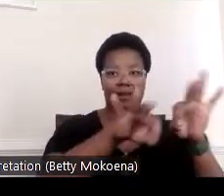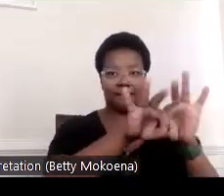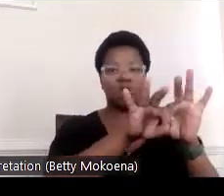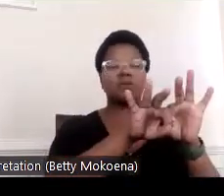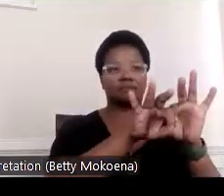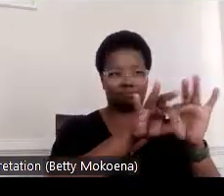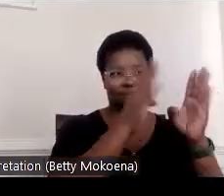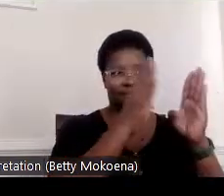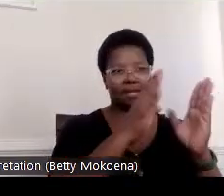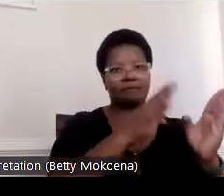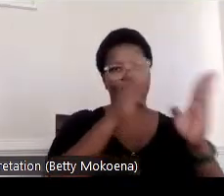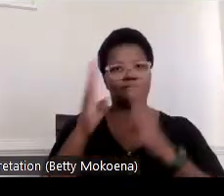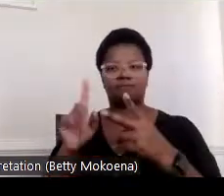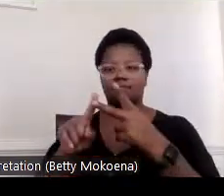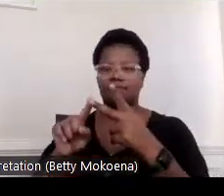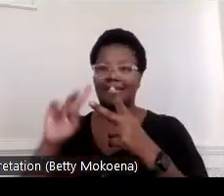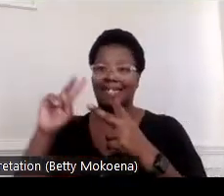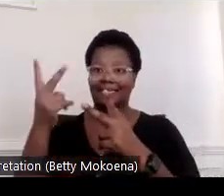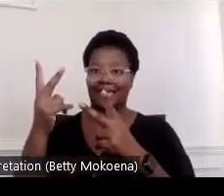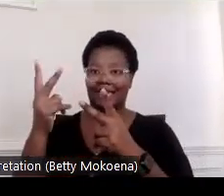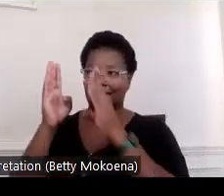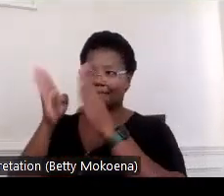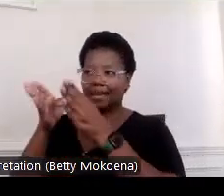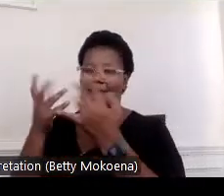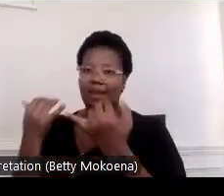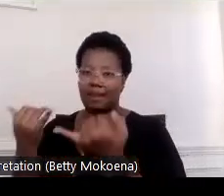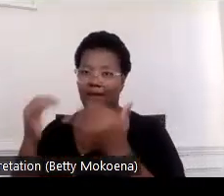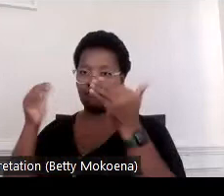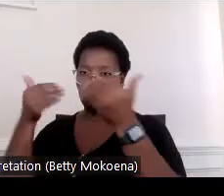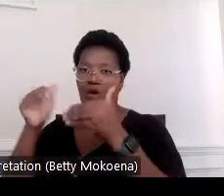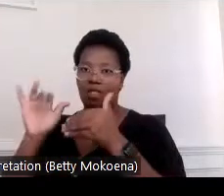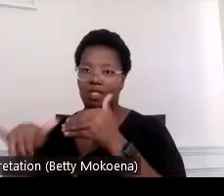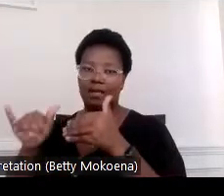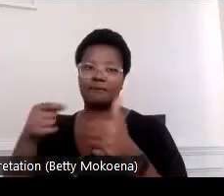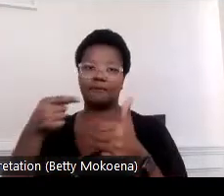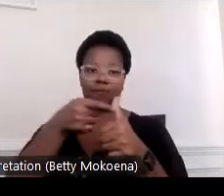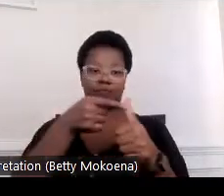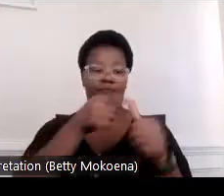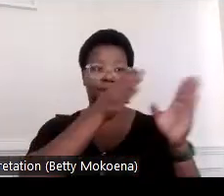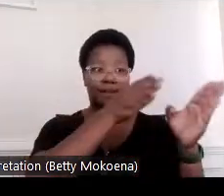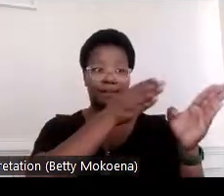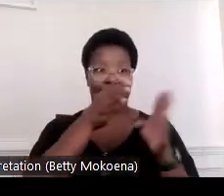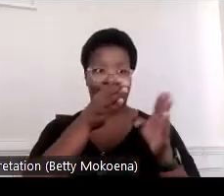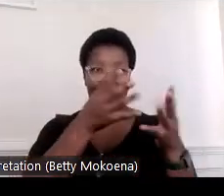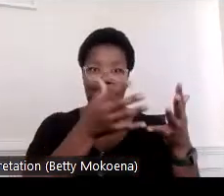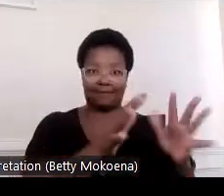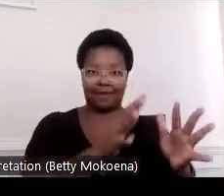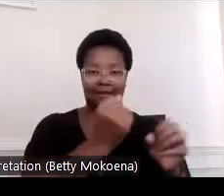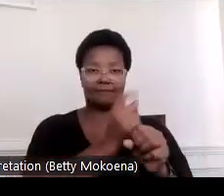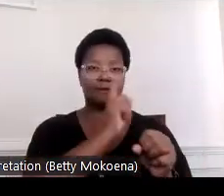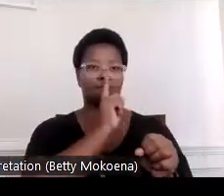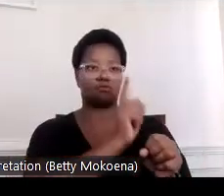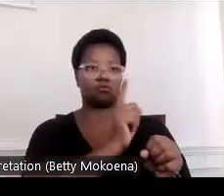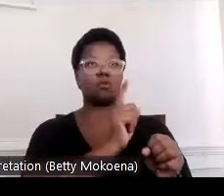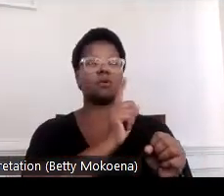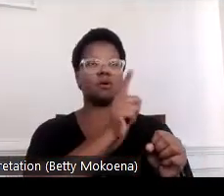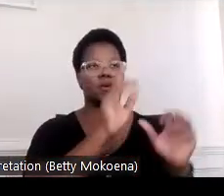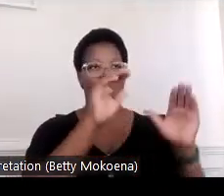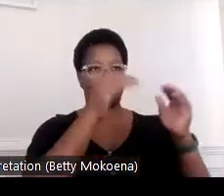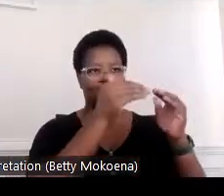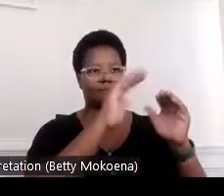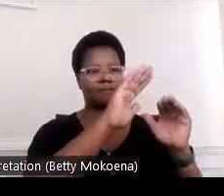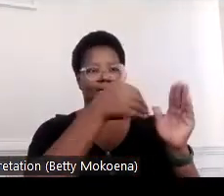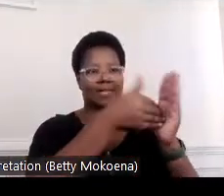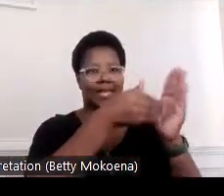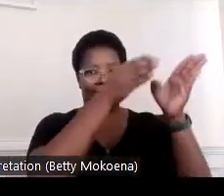principales de la regla final y yo voy a hablar lo que es la segunda parte principal lo primero fue el plan